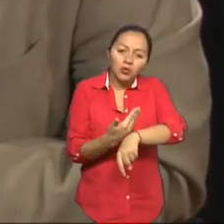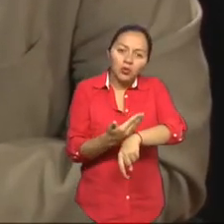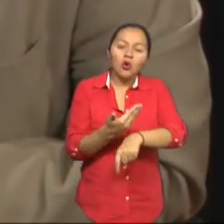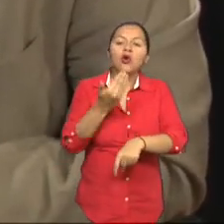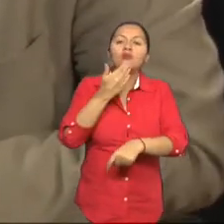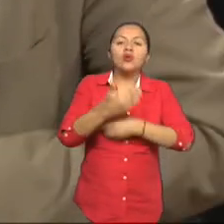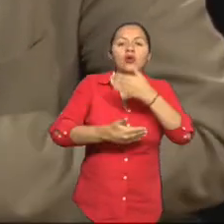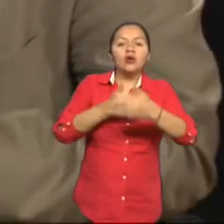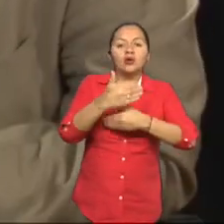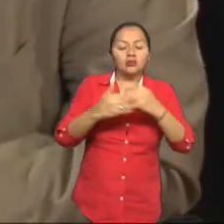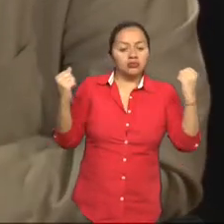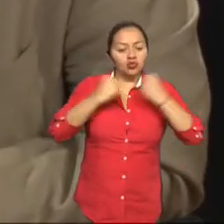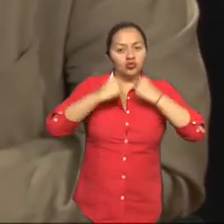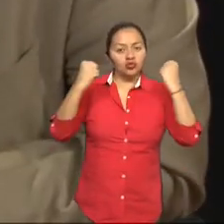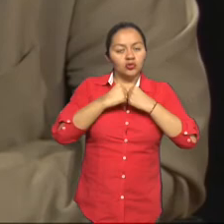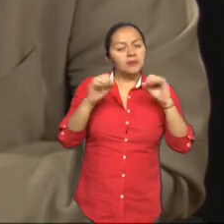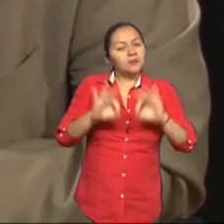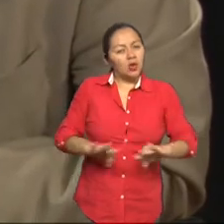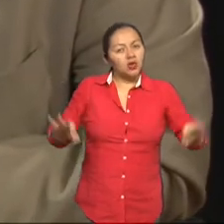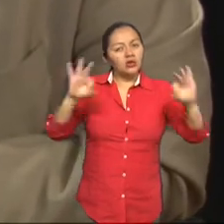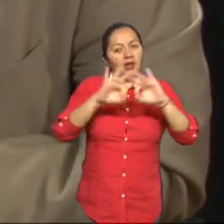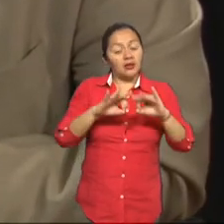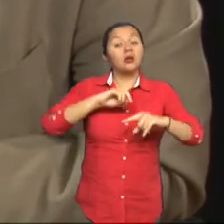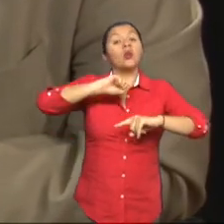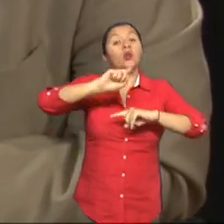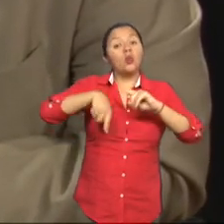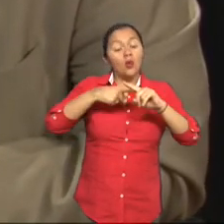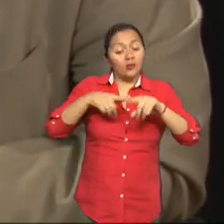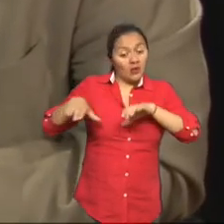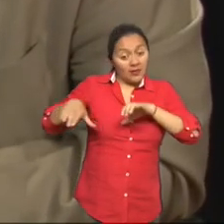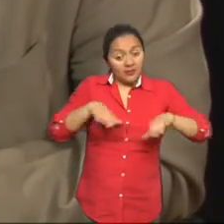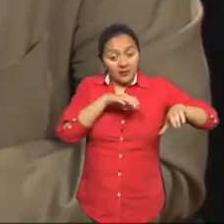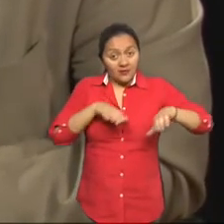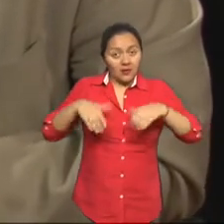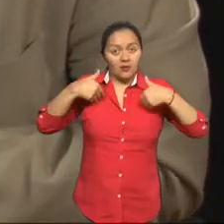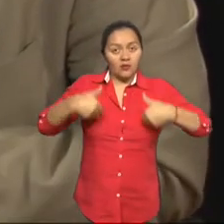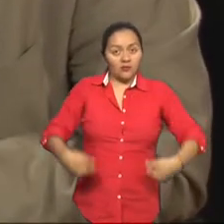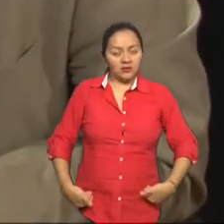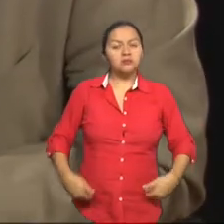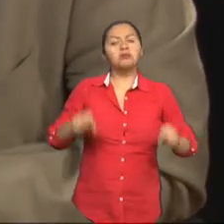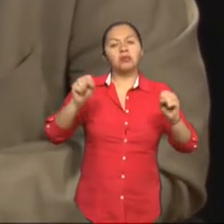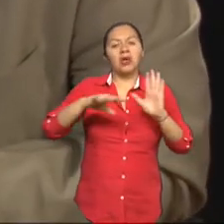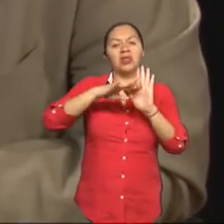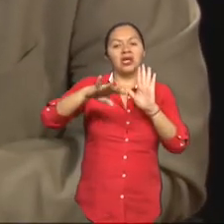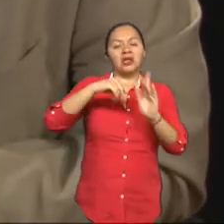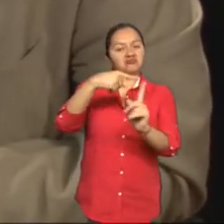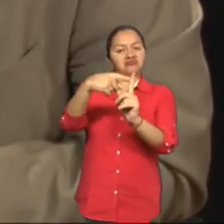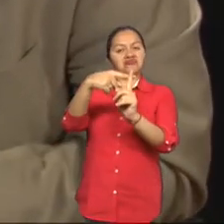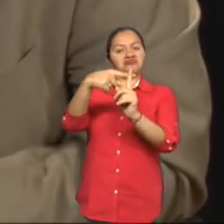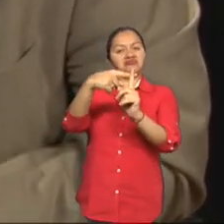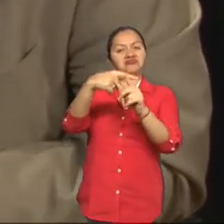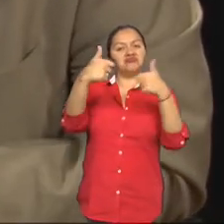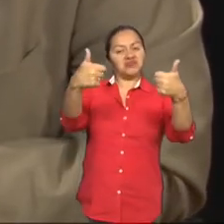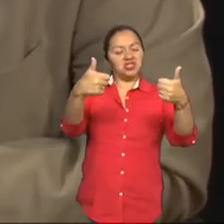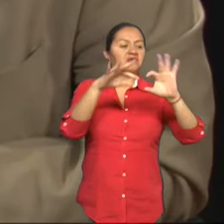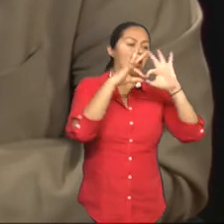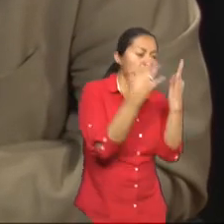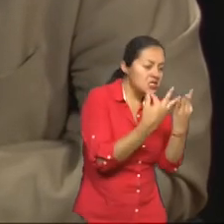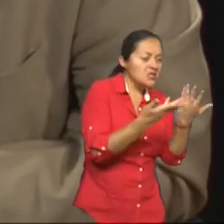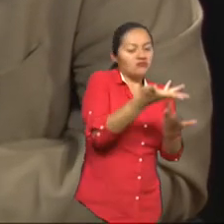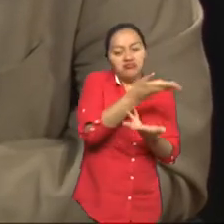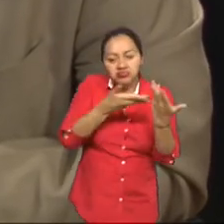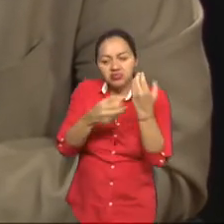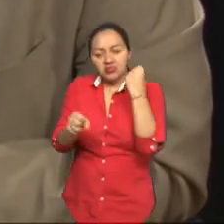actividad física, porque igual en la mañana que tú hagas una actividad física, créeme que tienes energía para todo el día, para estar con la familia, para hacer